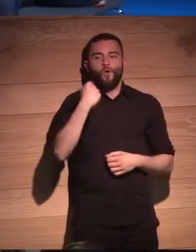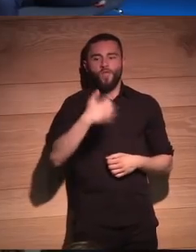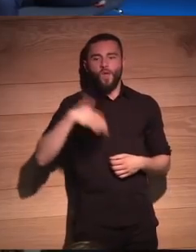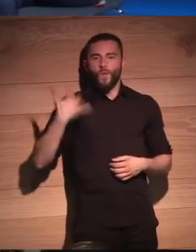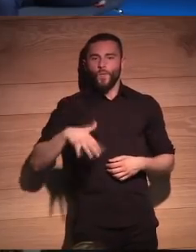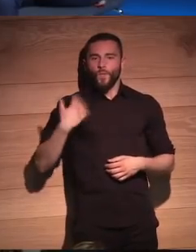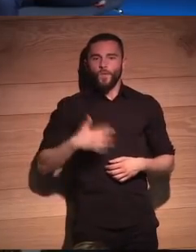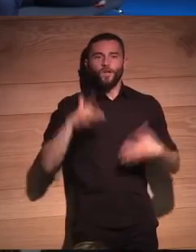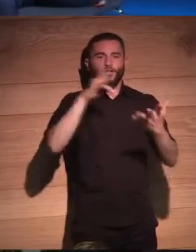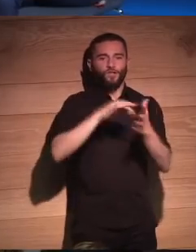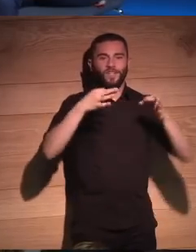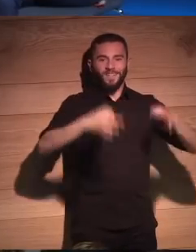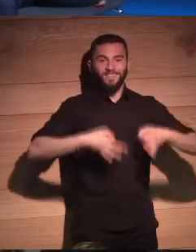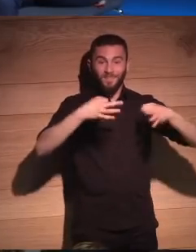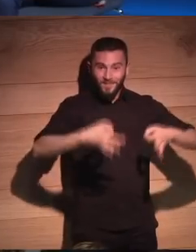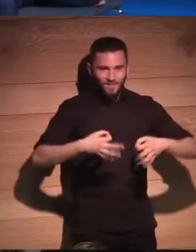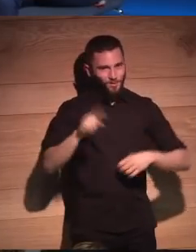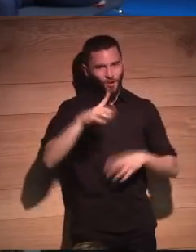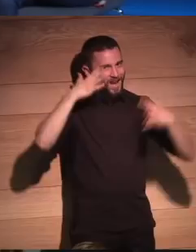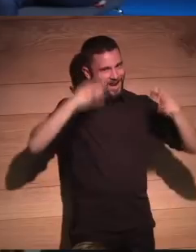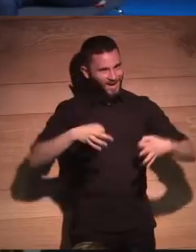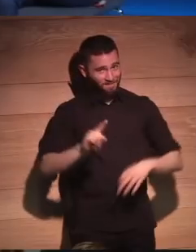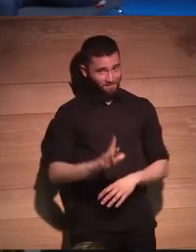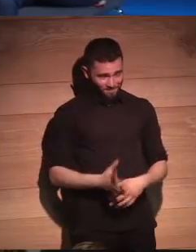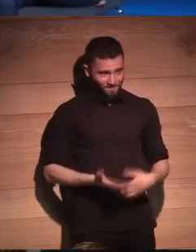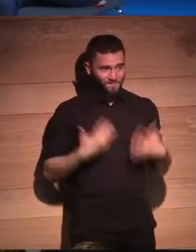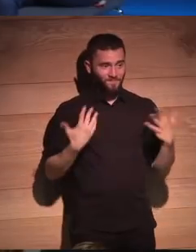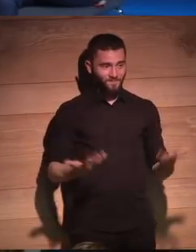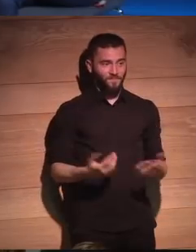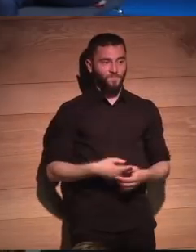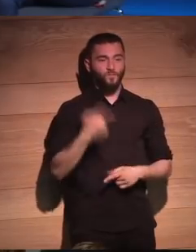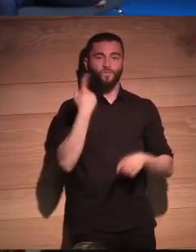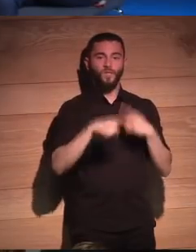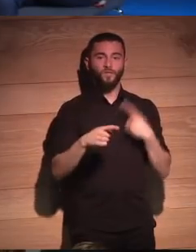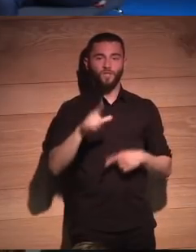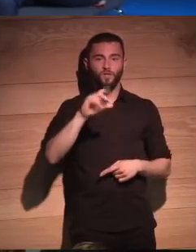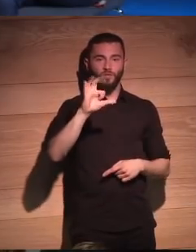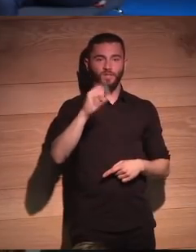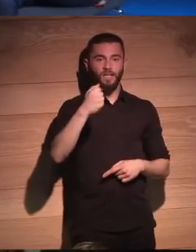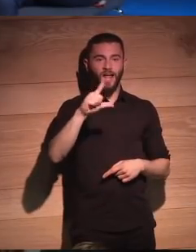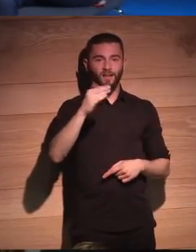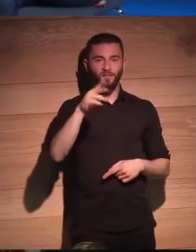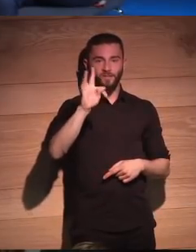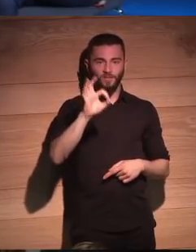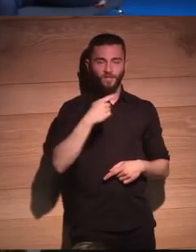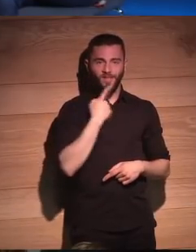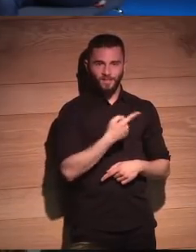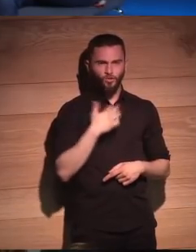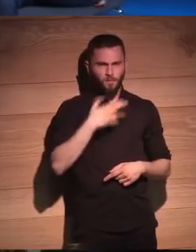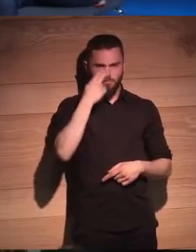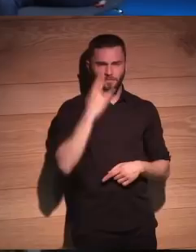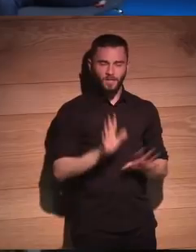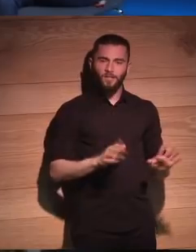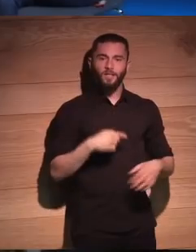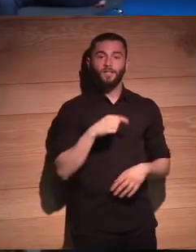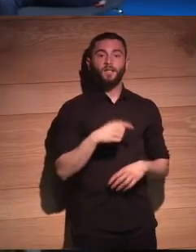ocurre, que no siempre ocurre en la realidad. No siempre ocurre en la realidad. ¿No? Y luego hay una cosa que ha dicho Alberto que es muy interesante, ¿no? Que a mí me fascina. Por ejemplo, hemos pasado